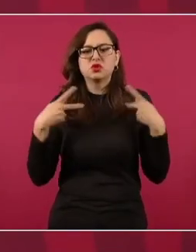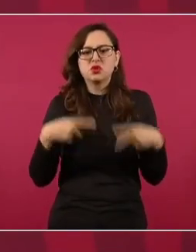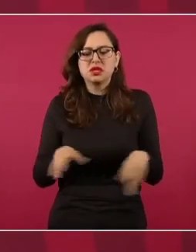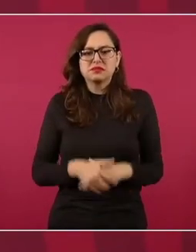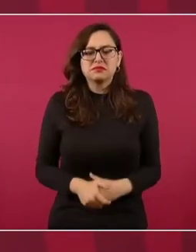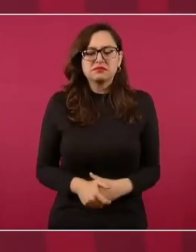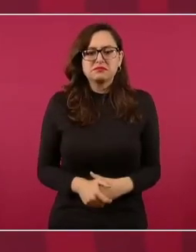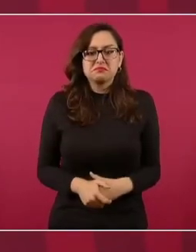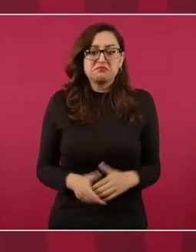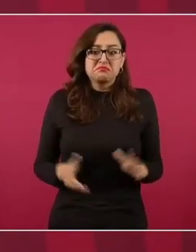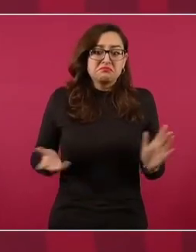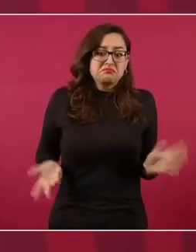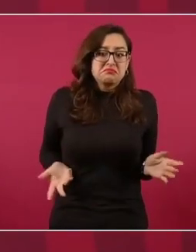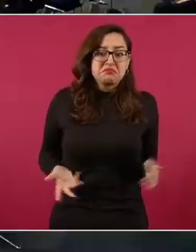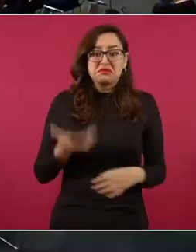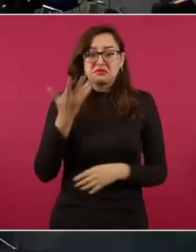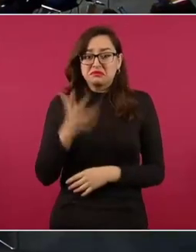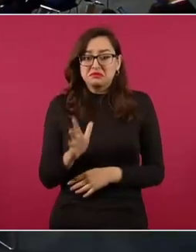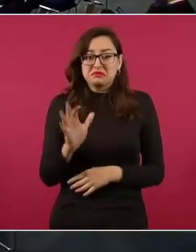pues pon tu 10%.